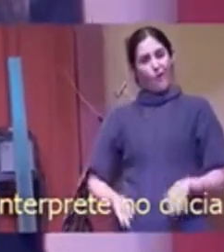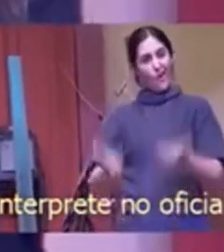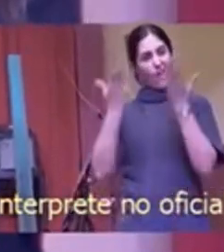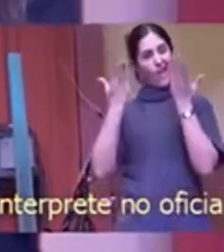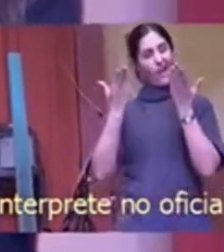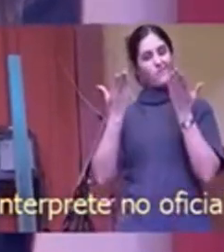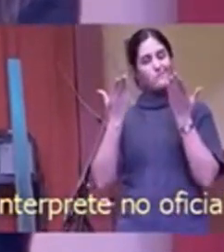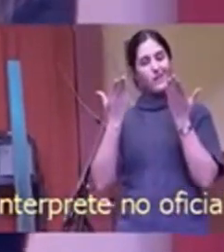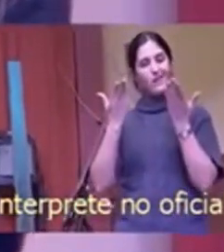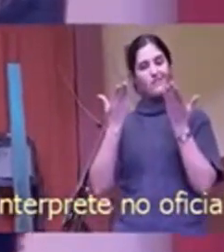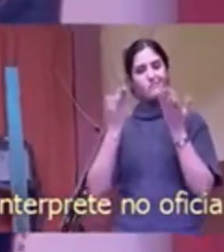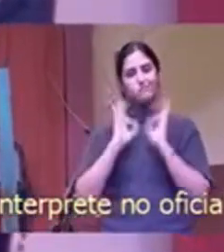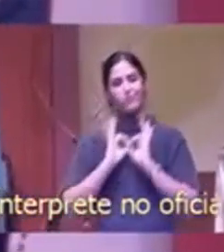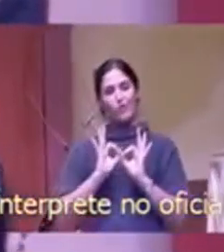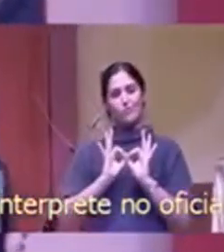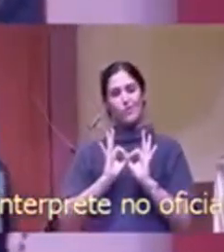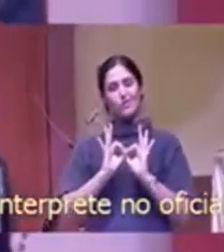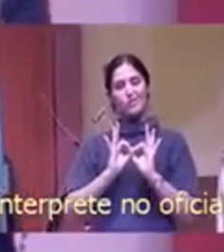y